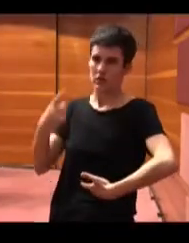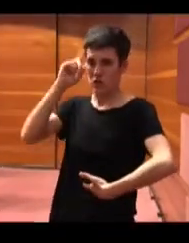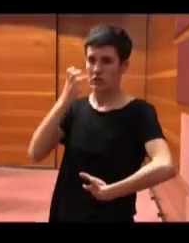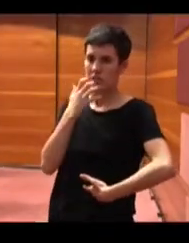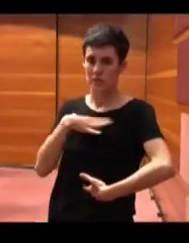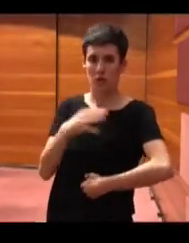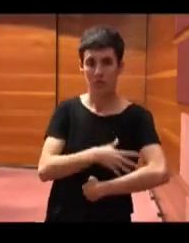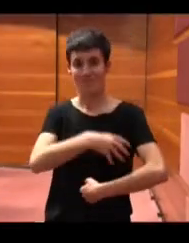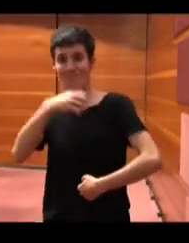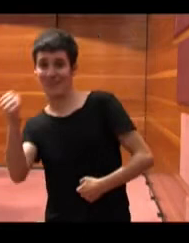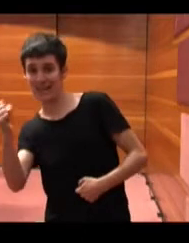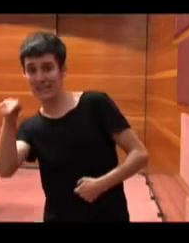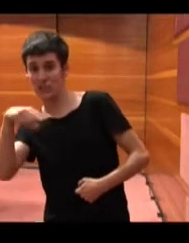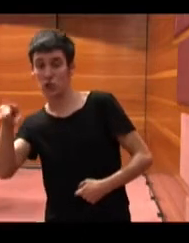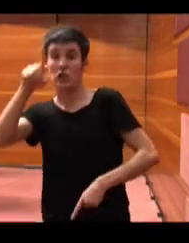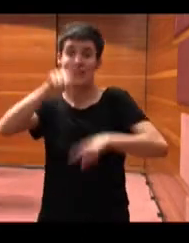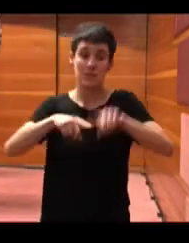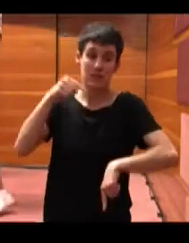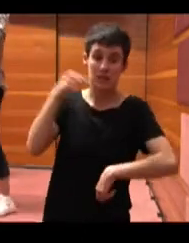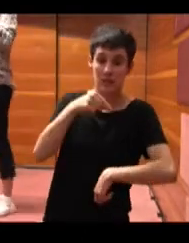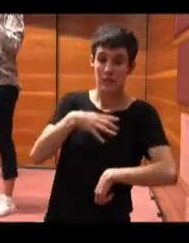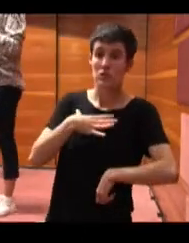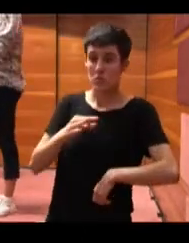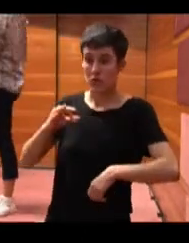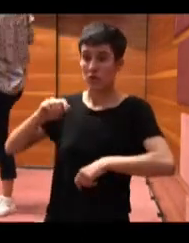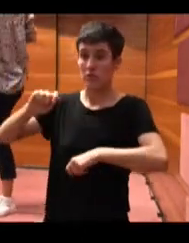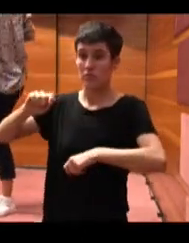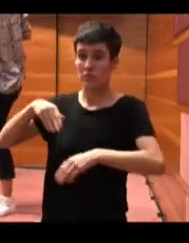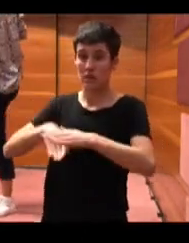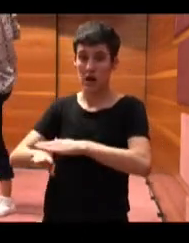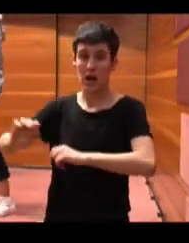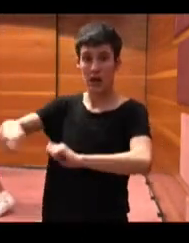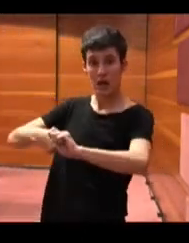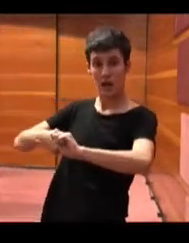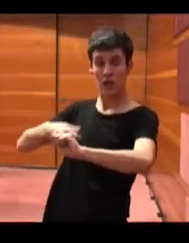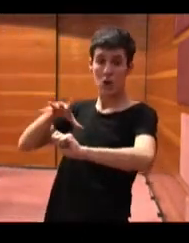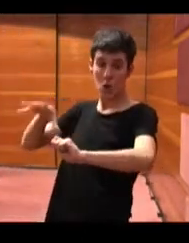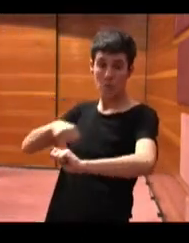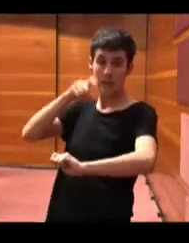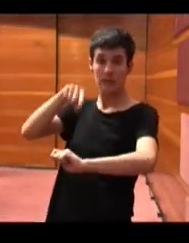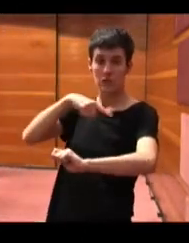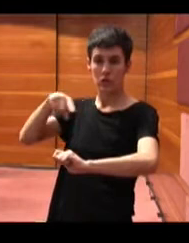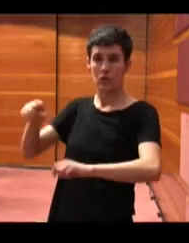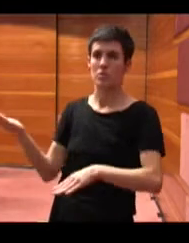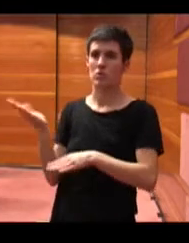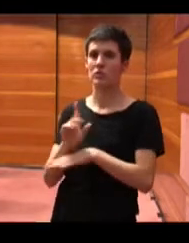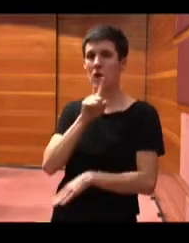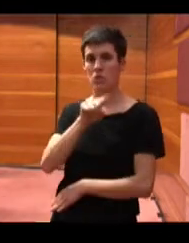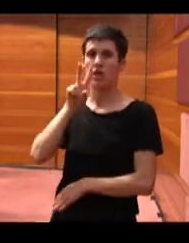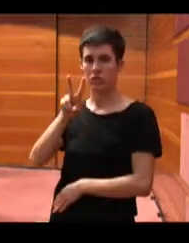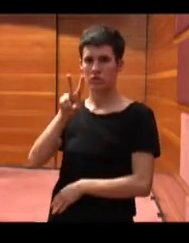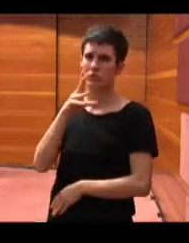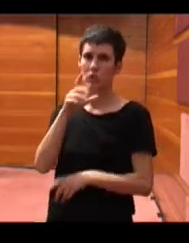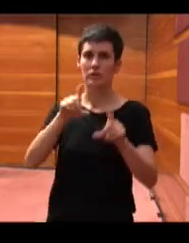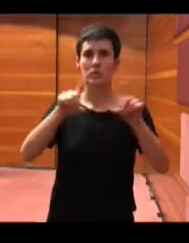lo puedo sacar en este momento o no. Depende de eso, si yo me puedo comprar el garaje o no. La propuesta 1 y 2, porque era para